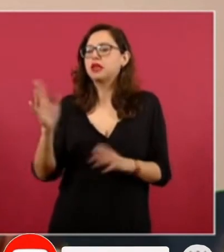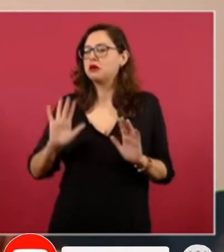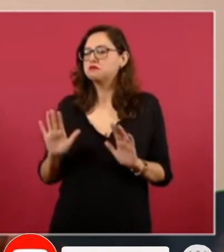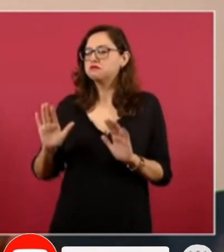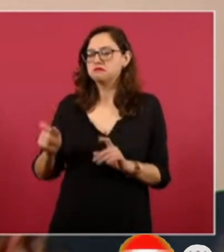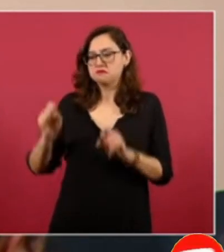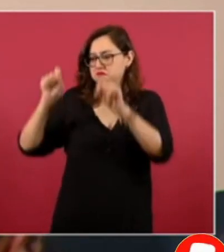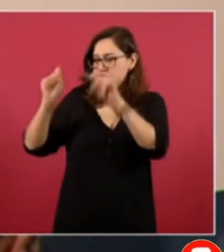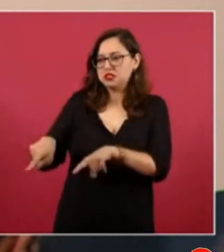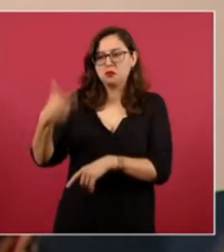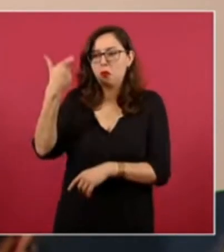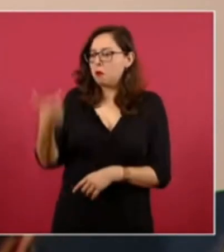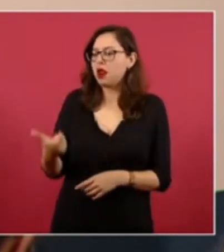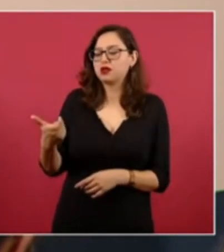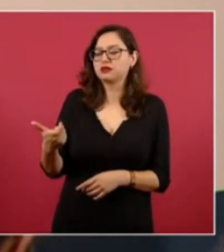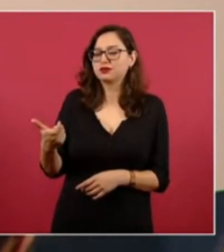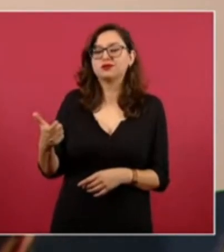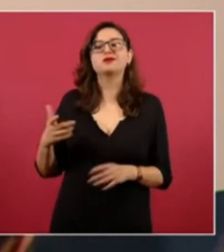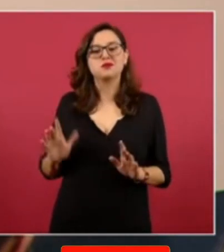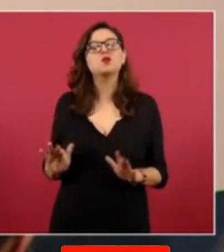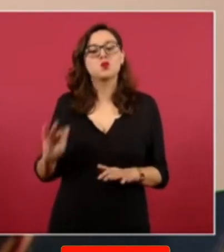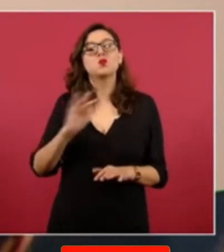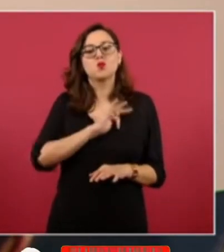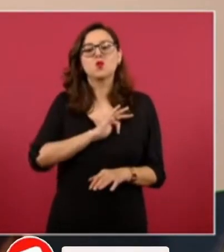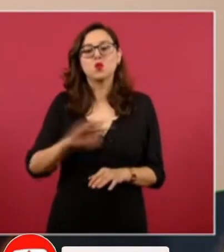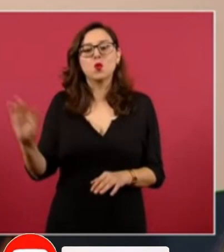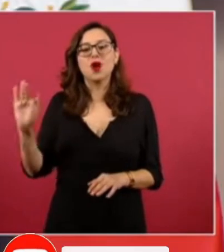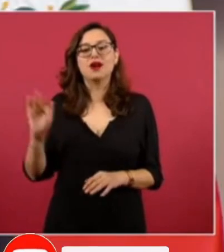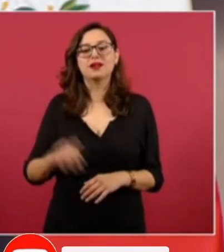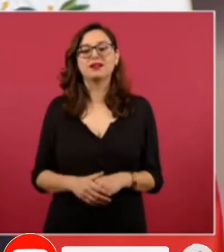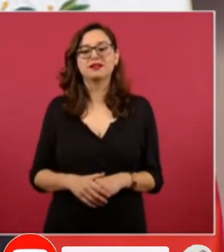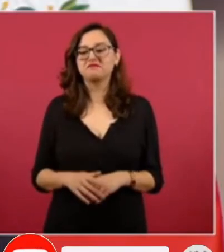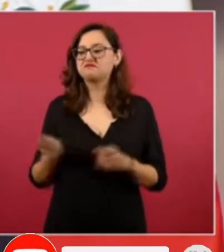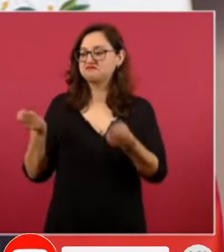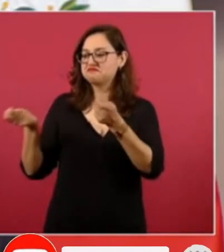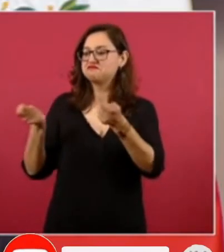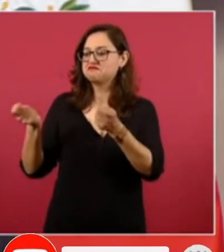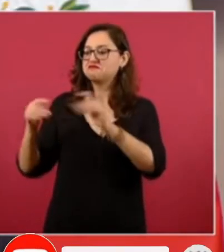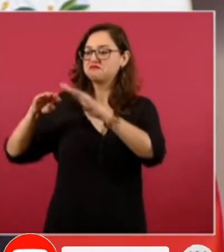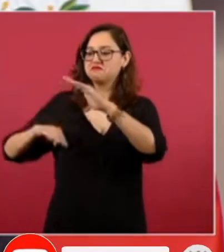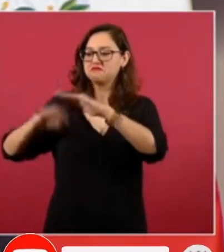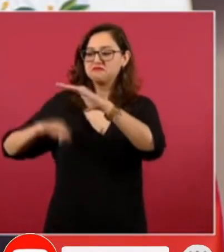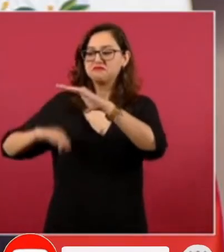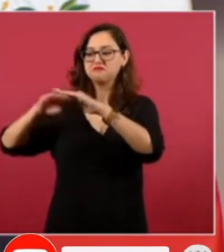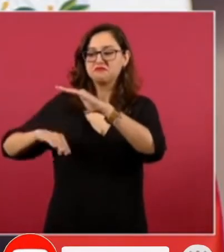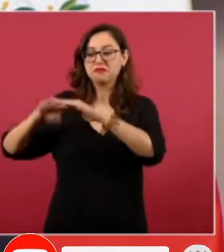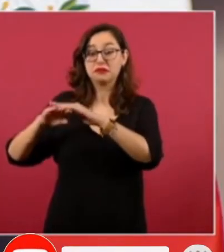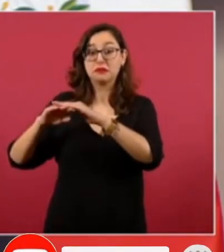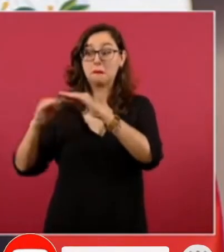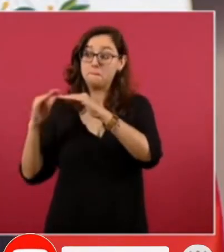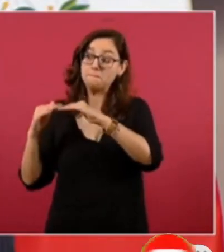porque sin duda el incremento en las gasolinas es inflación,